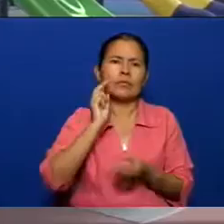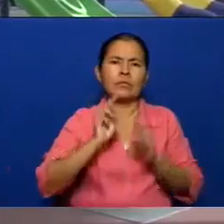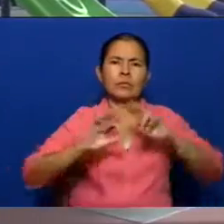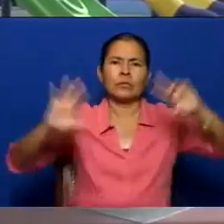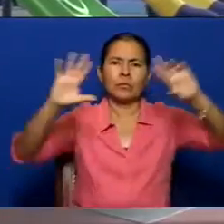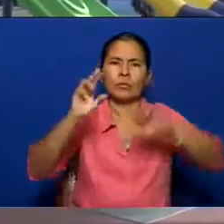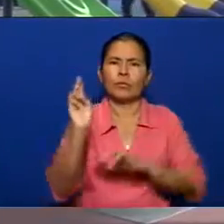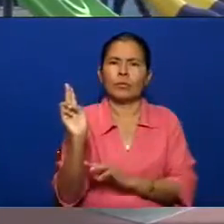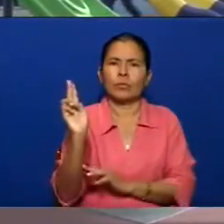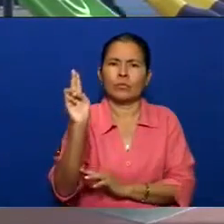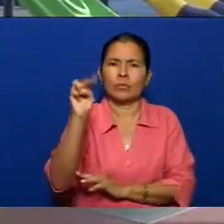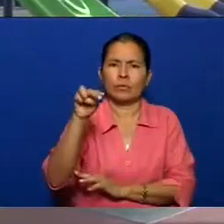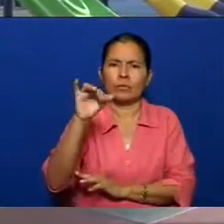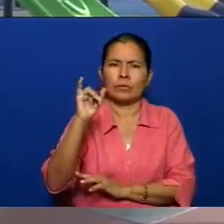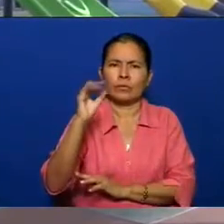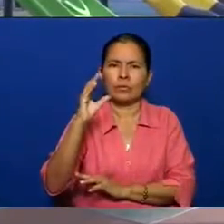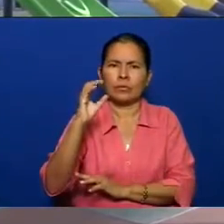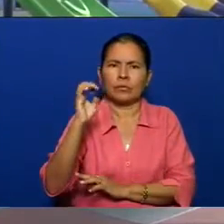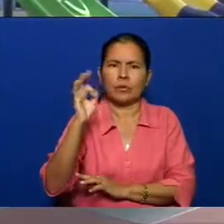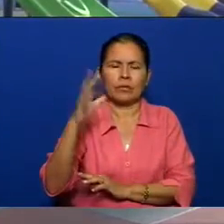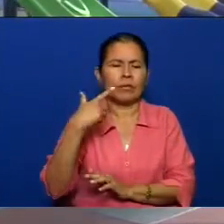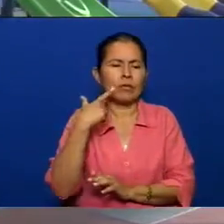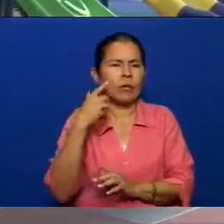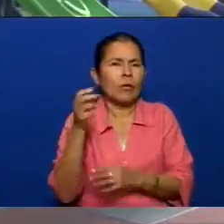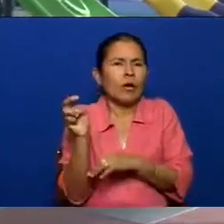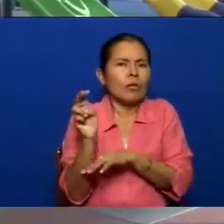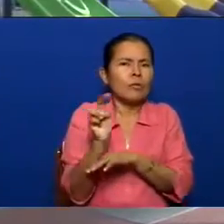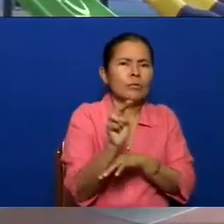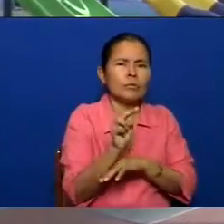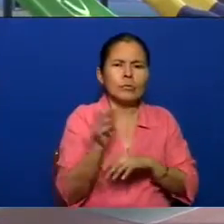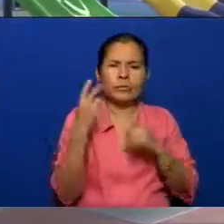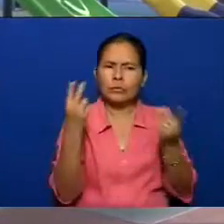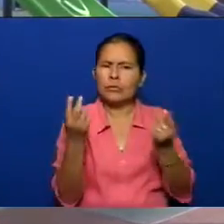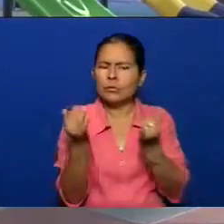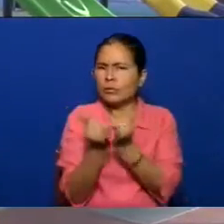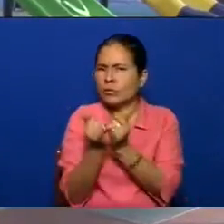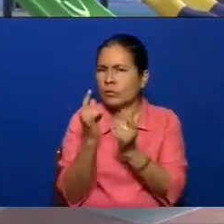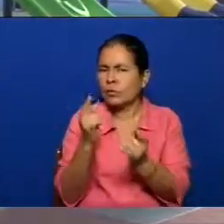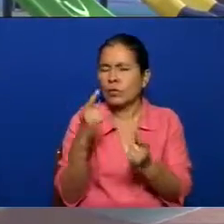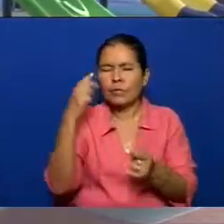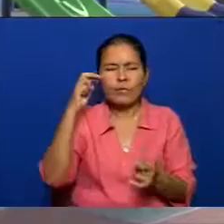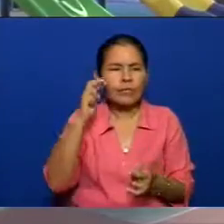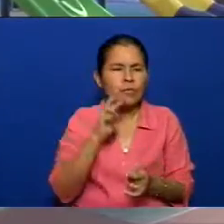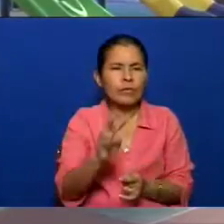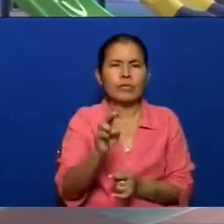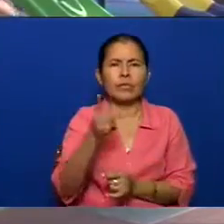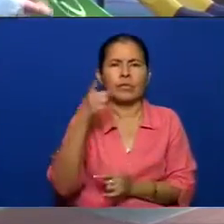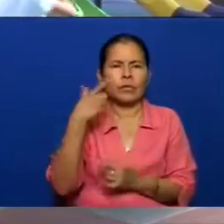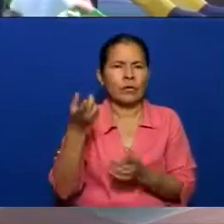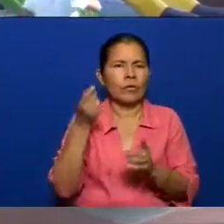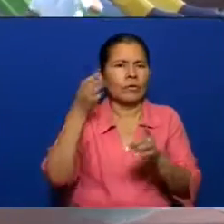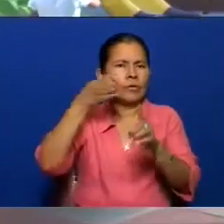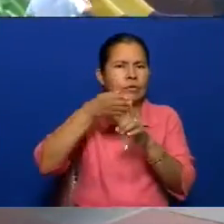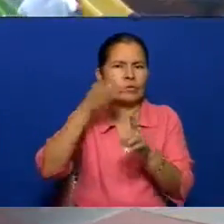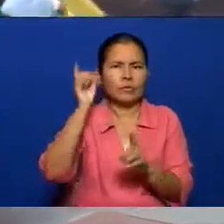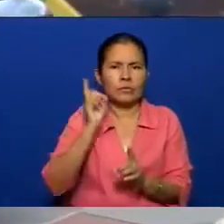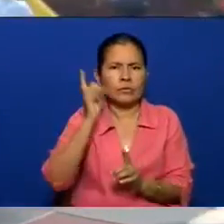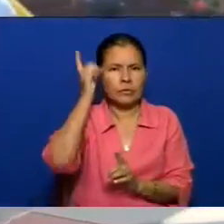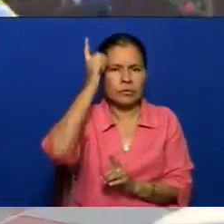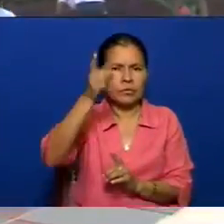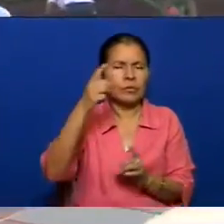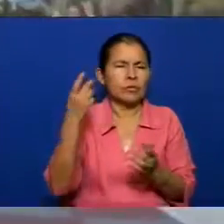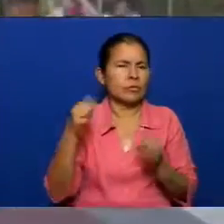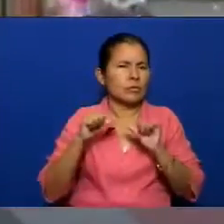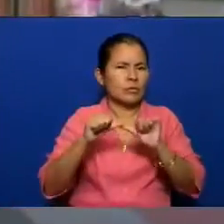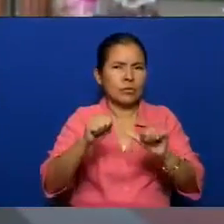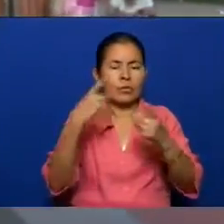manera, ejercemos un rol como de monitoreo de que estos Objetivos de Desarrollo Sostenible se cumplan. Pero obviamente los estados han